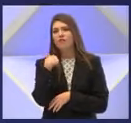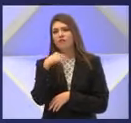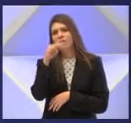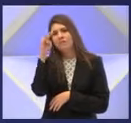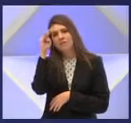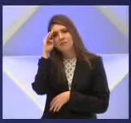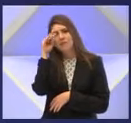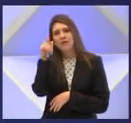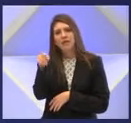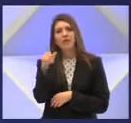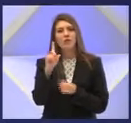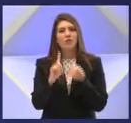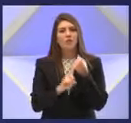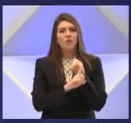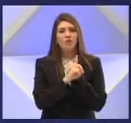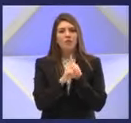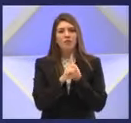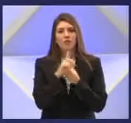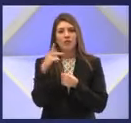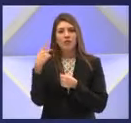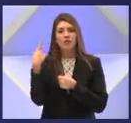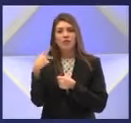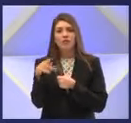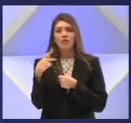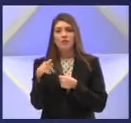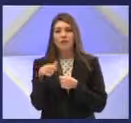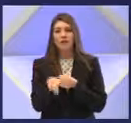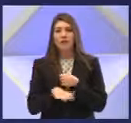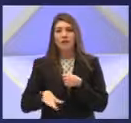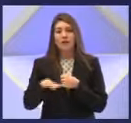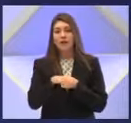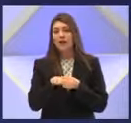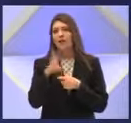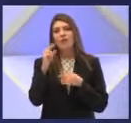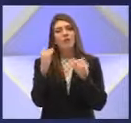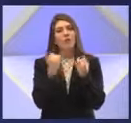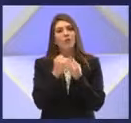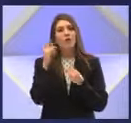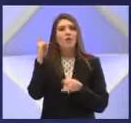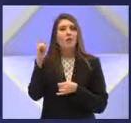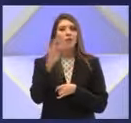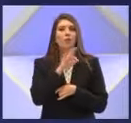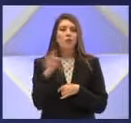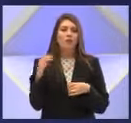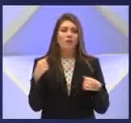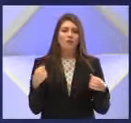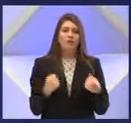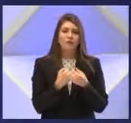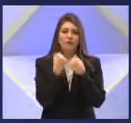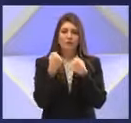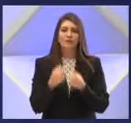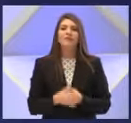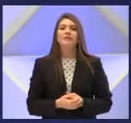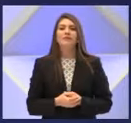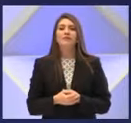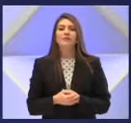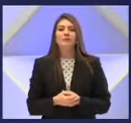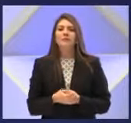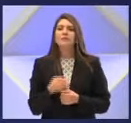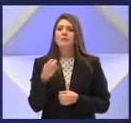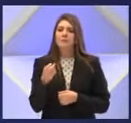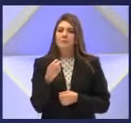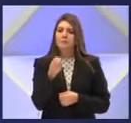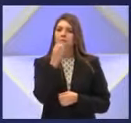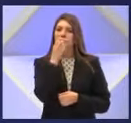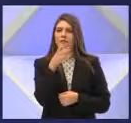problema exclusivo de los terrícolas que también en el espacio puede haber colisiones y me parece muy muy relevante y oportuna